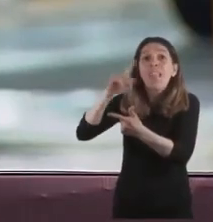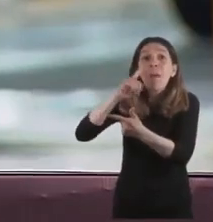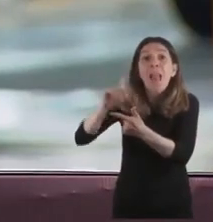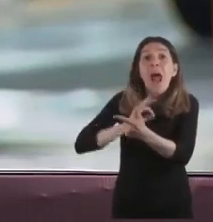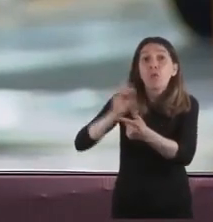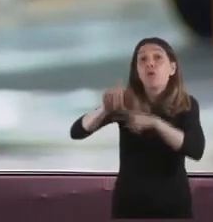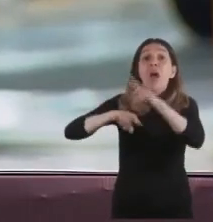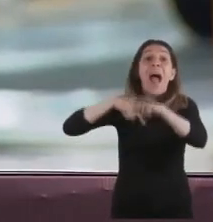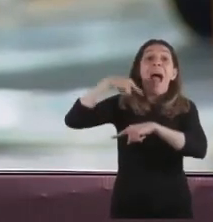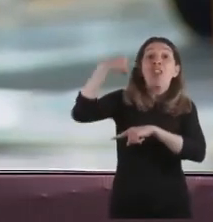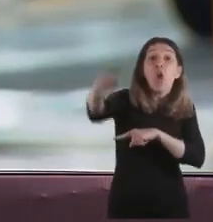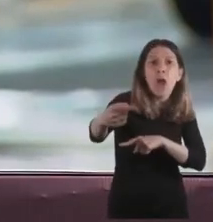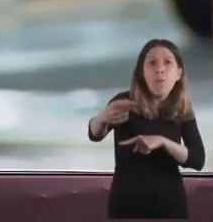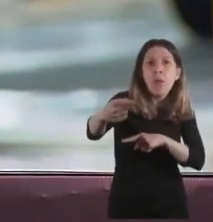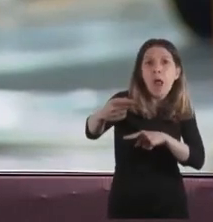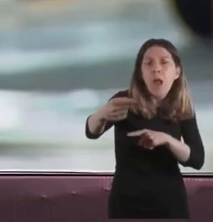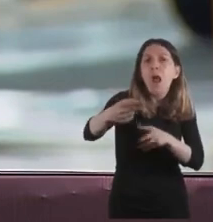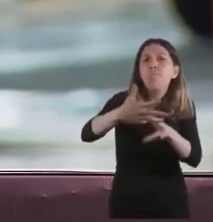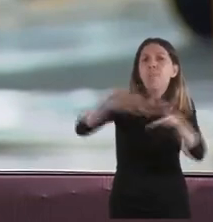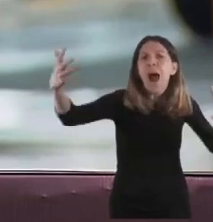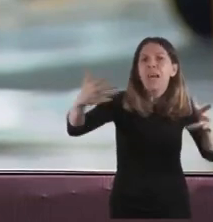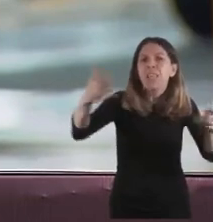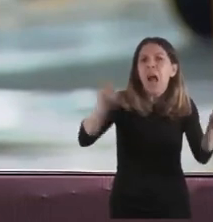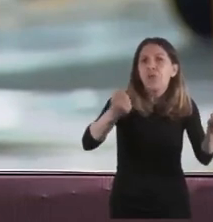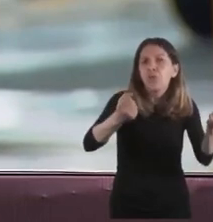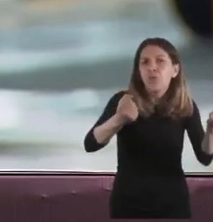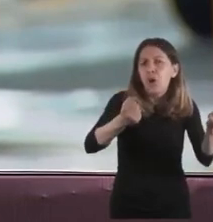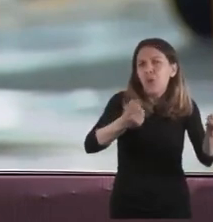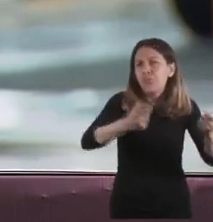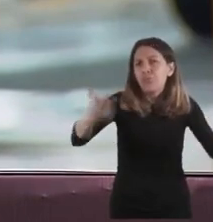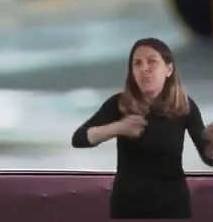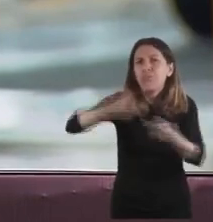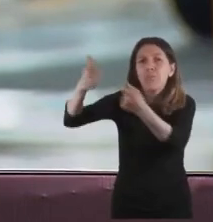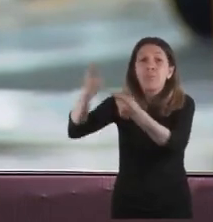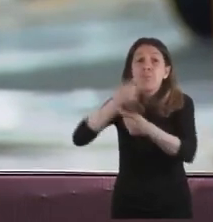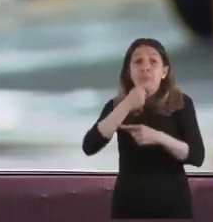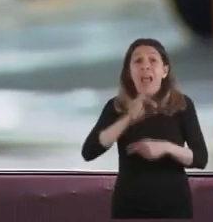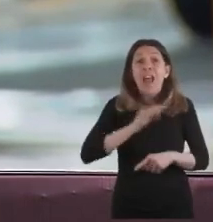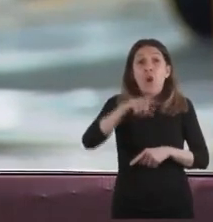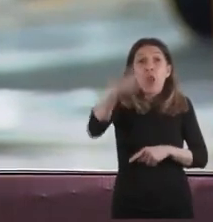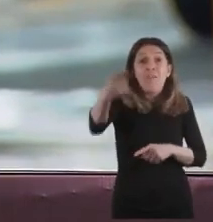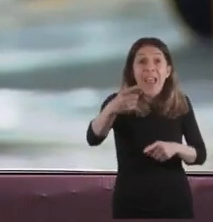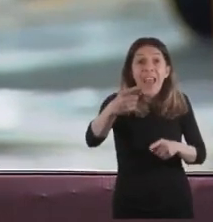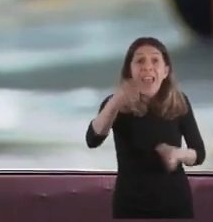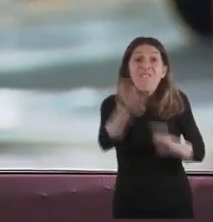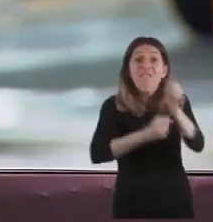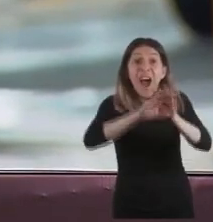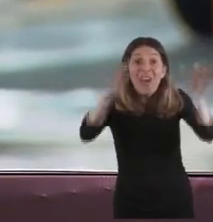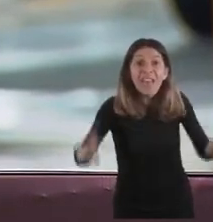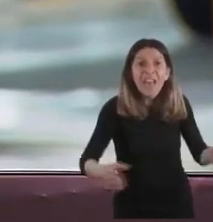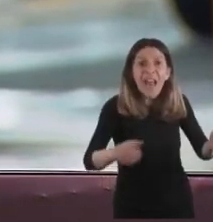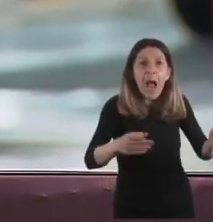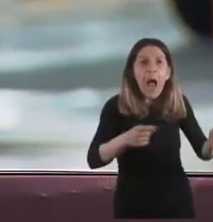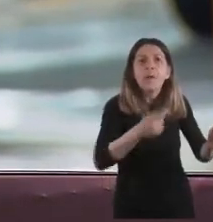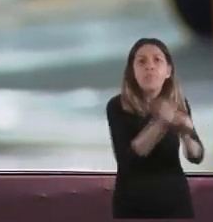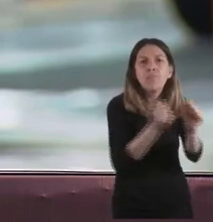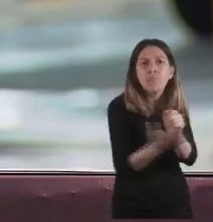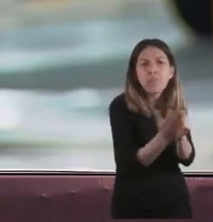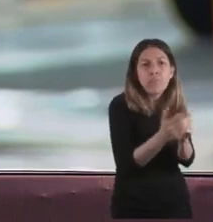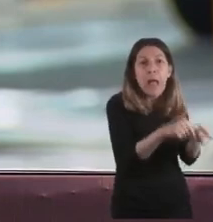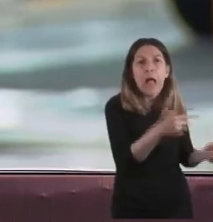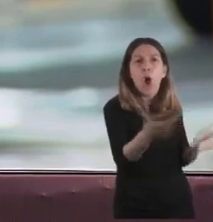más, que el año que viene estemos produciendo el 70% de vehículos más de